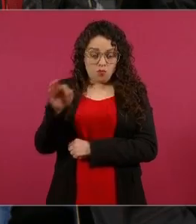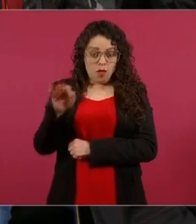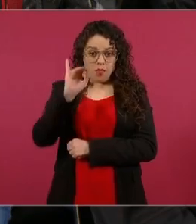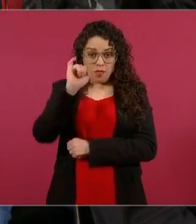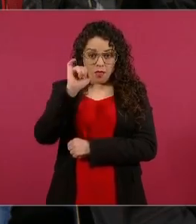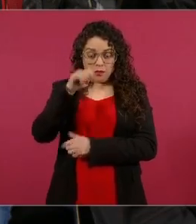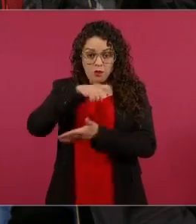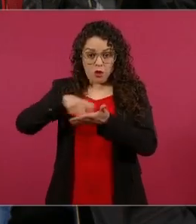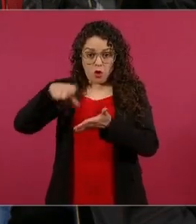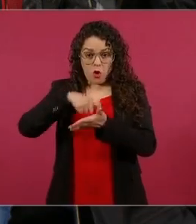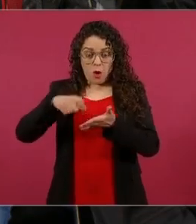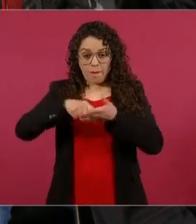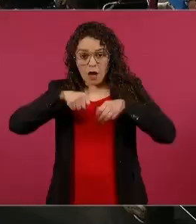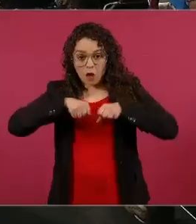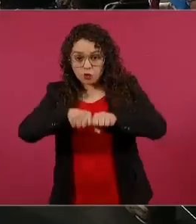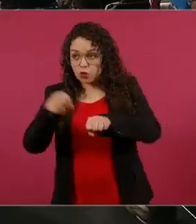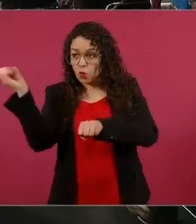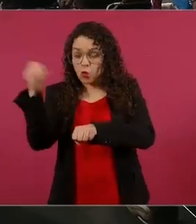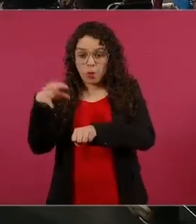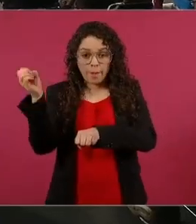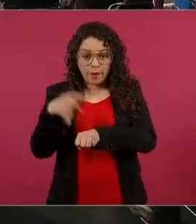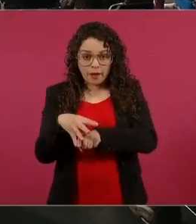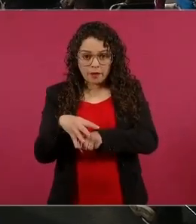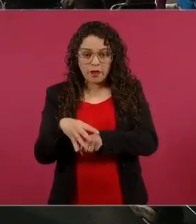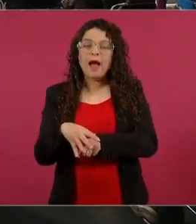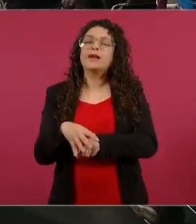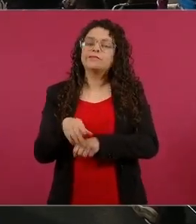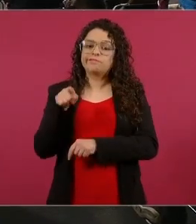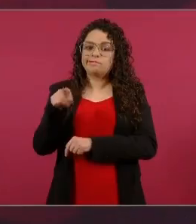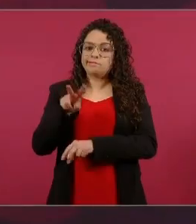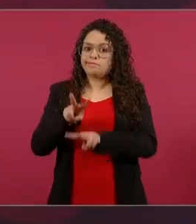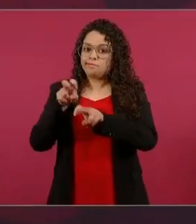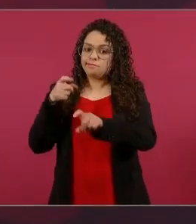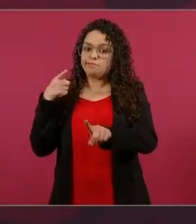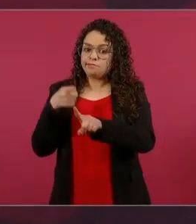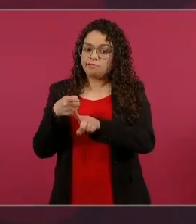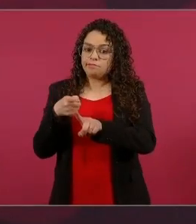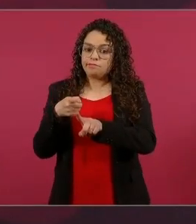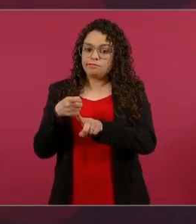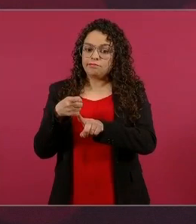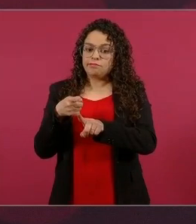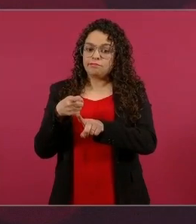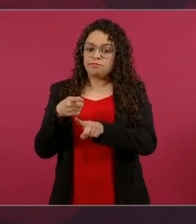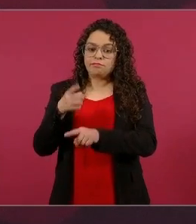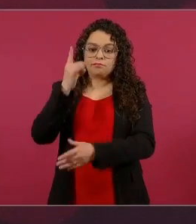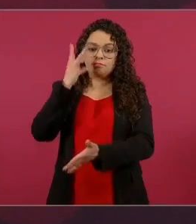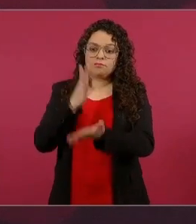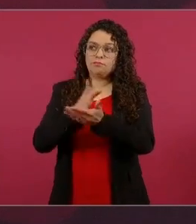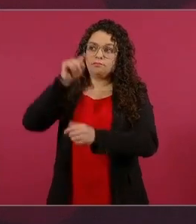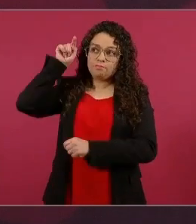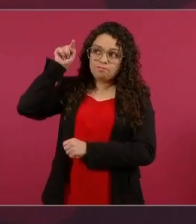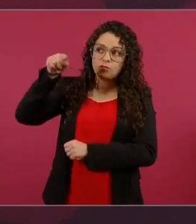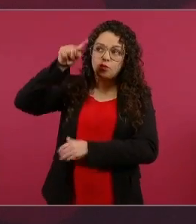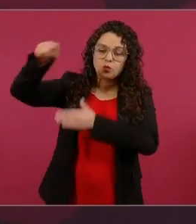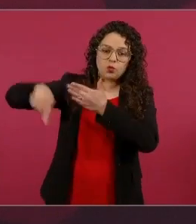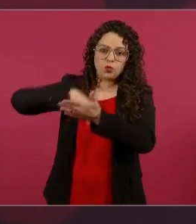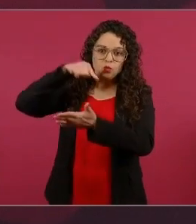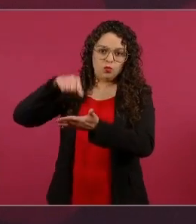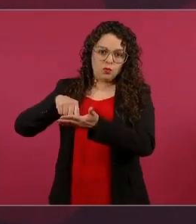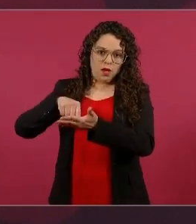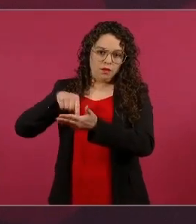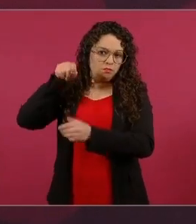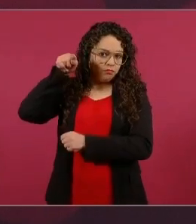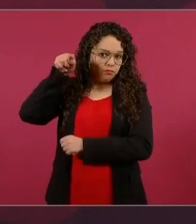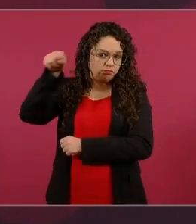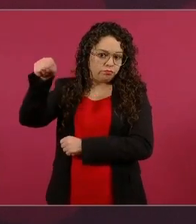todas las taras en el caso del tema de los supermercados tiene que ver con con los supermercados no tiene que ver con la tarjeta